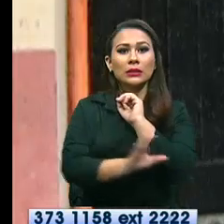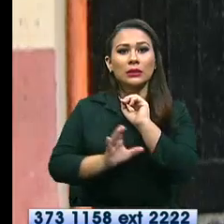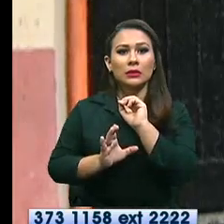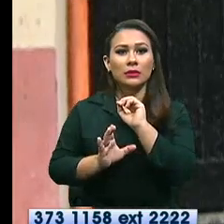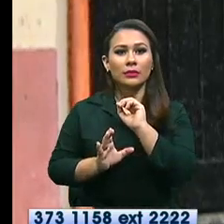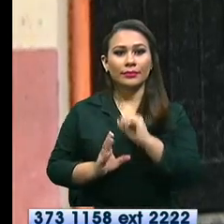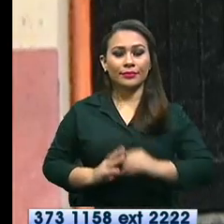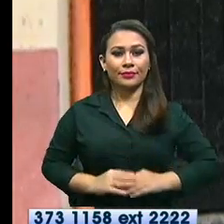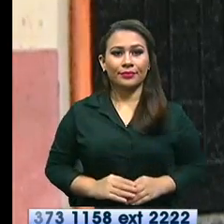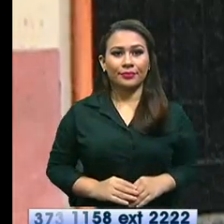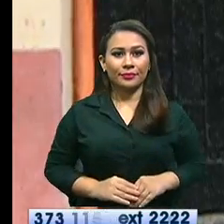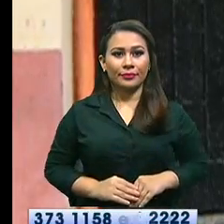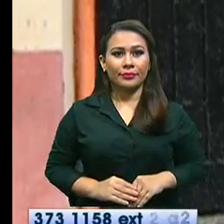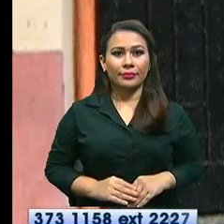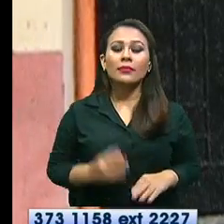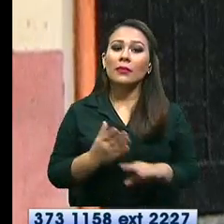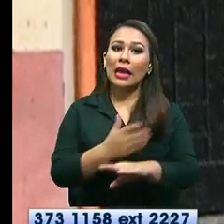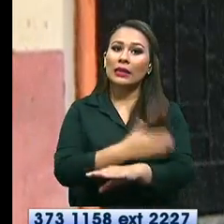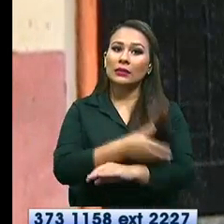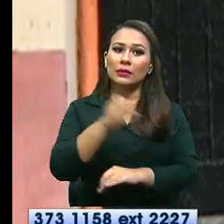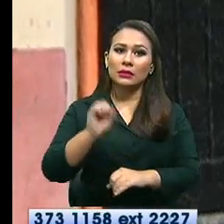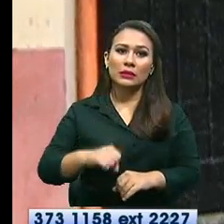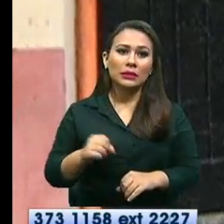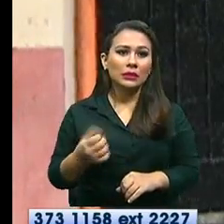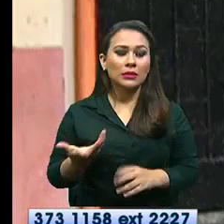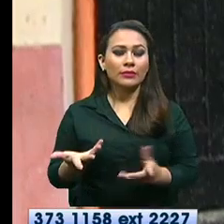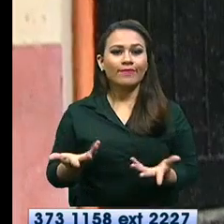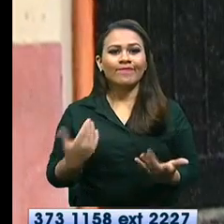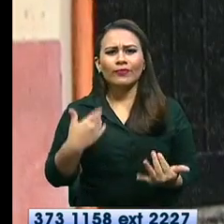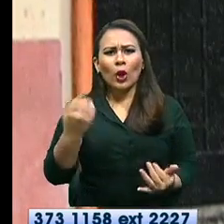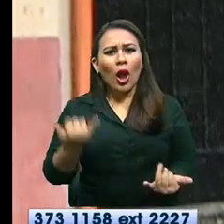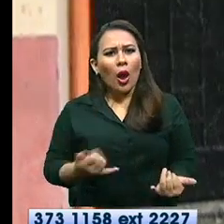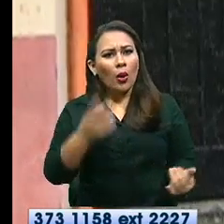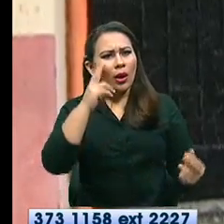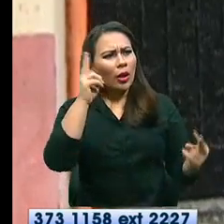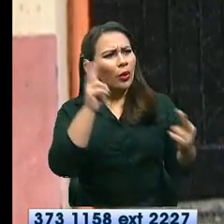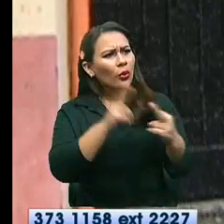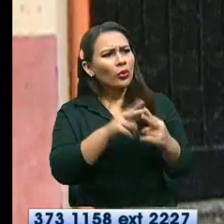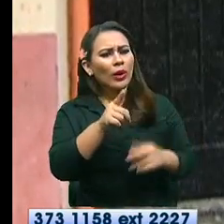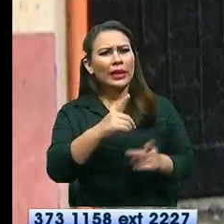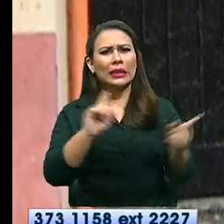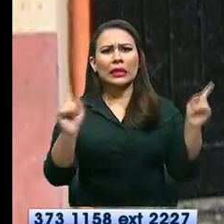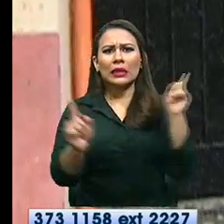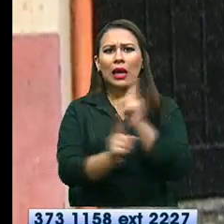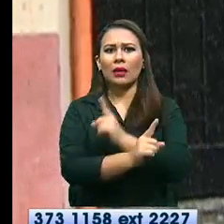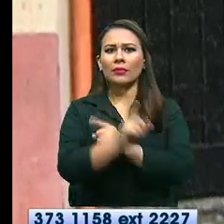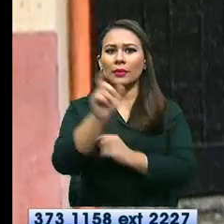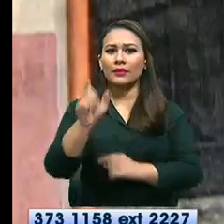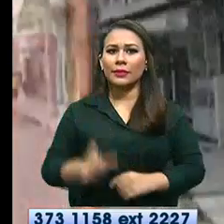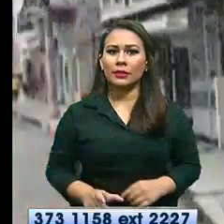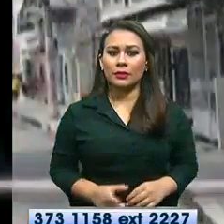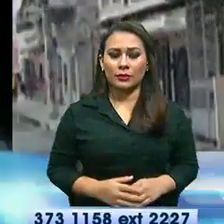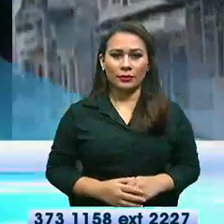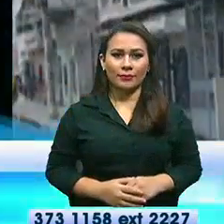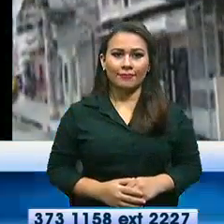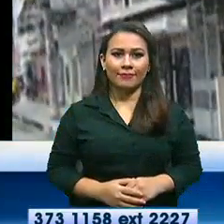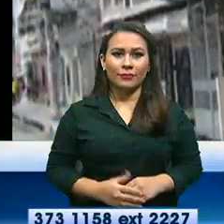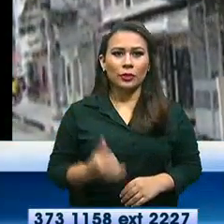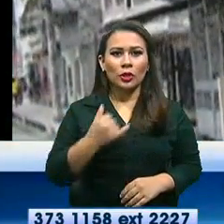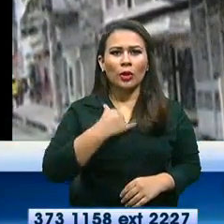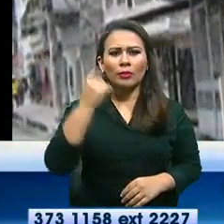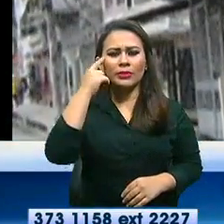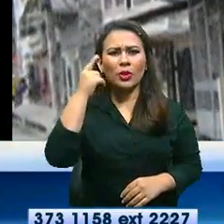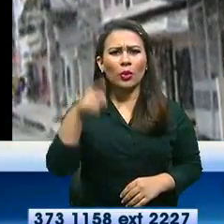Ha tenido viviendo por 2 meses, sin conocerlo, porque está cambiado, por lo que era antes, está cambiado, ya la edad también ya. Yo pensaba que hasta ya se